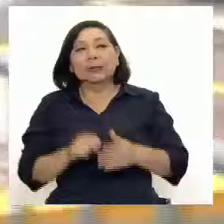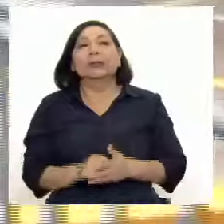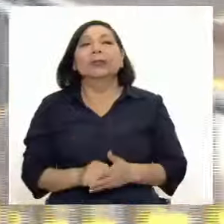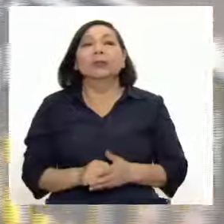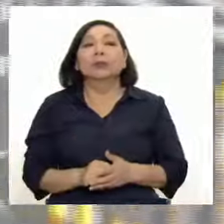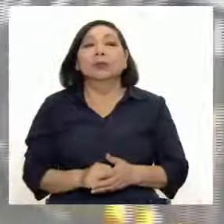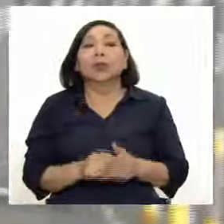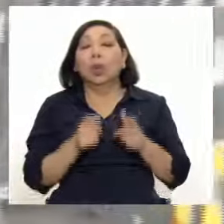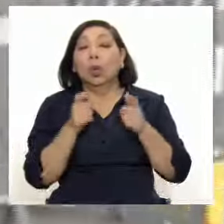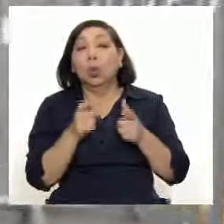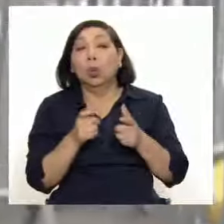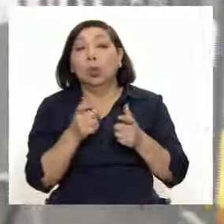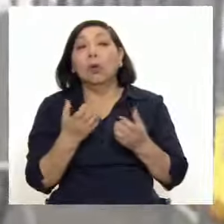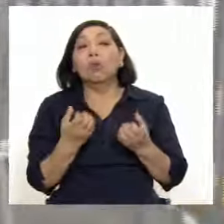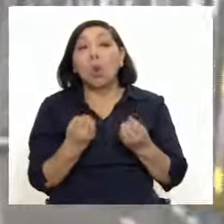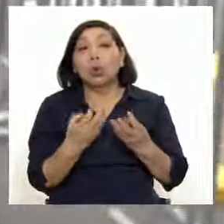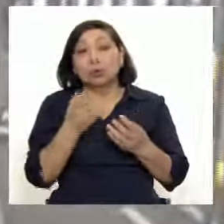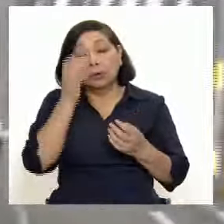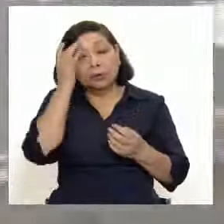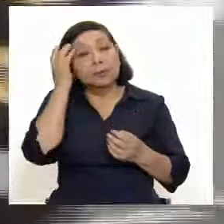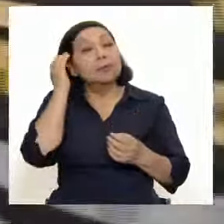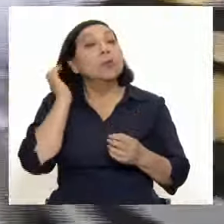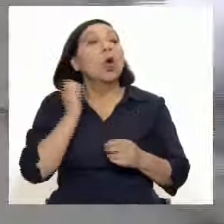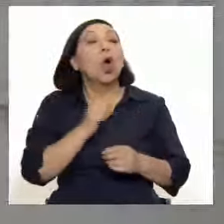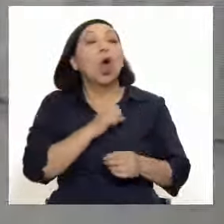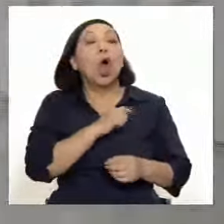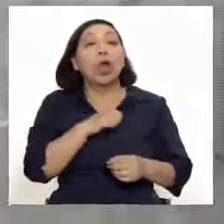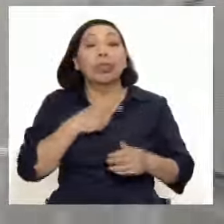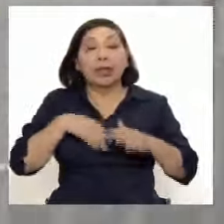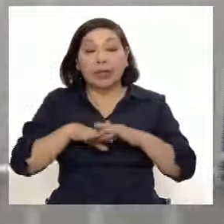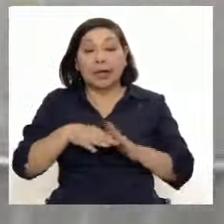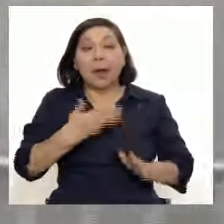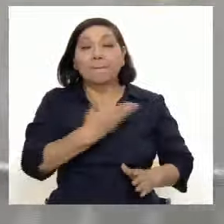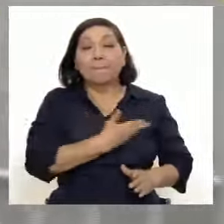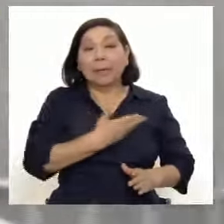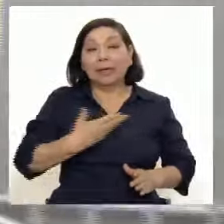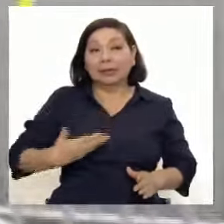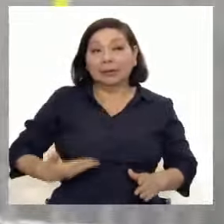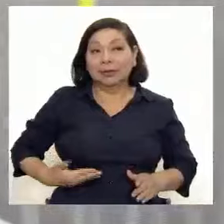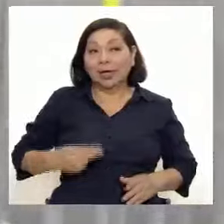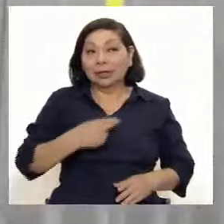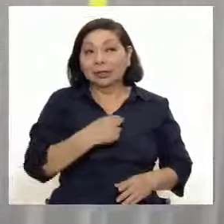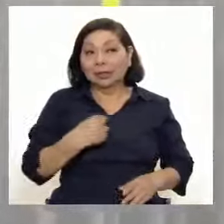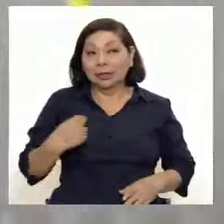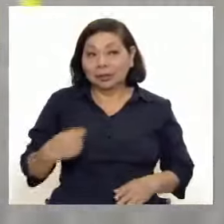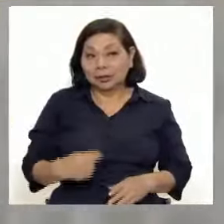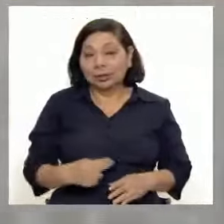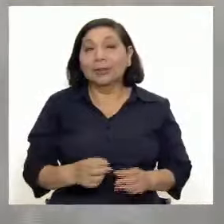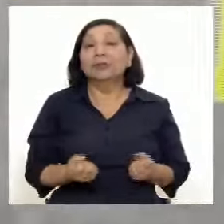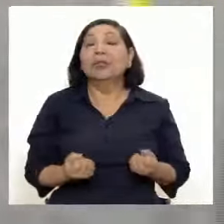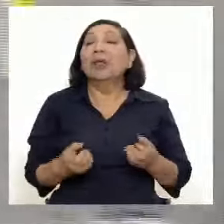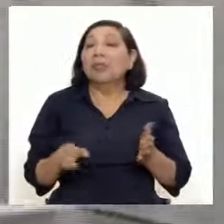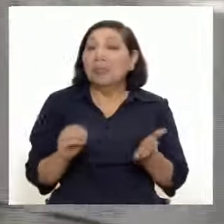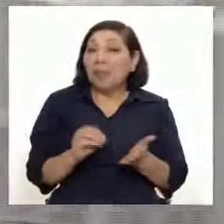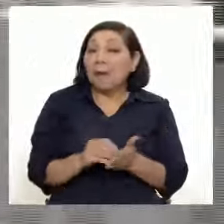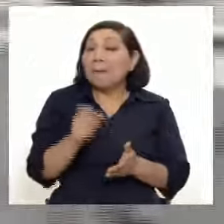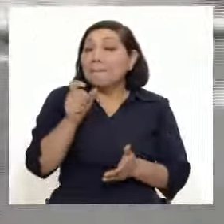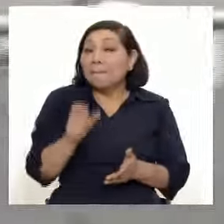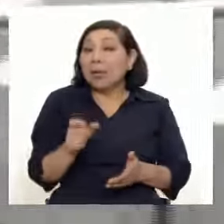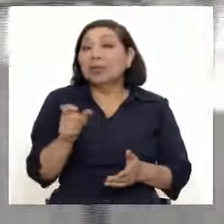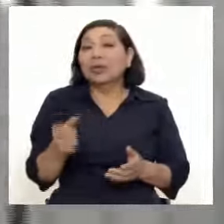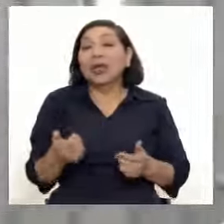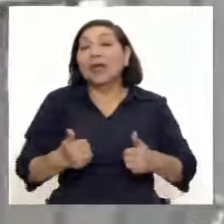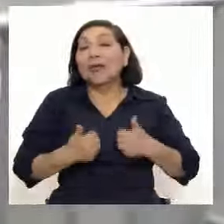Jesús. Fuertes medidas de seguridad en el exterior del hotel donde se encuentra hospedado el presidente de la República Popular China, Xi Jinping. Además, ciudadanos